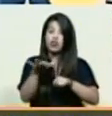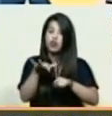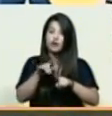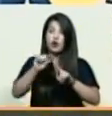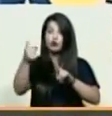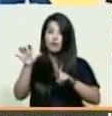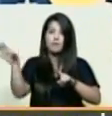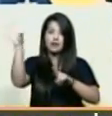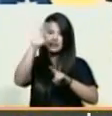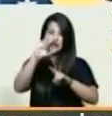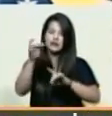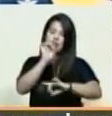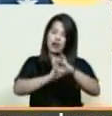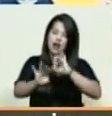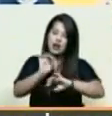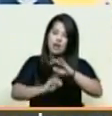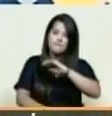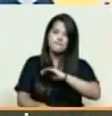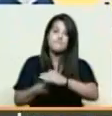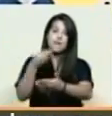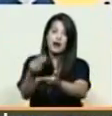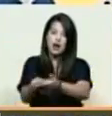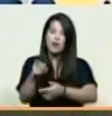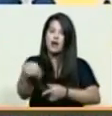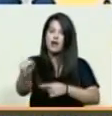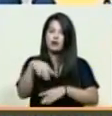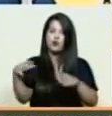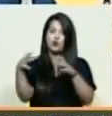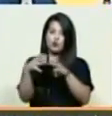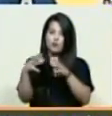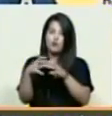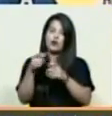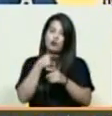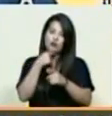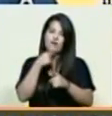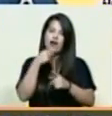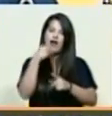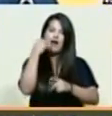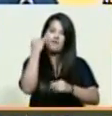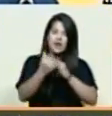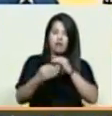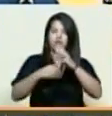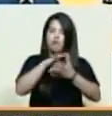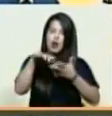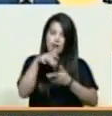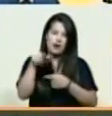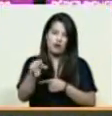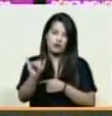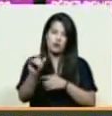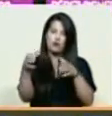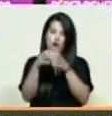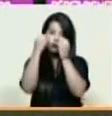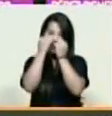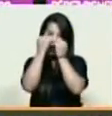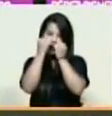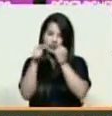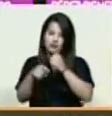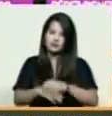para apoyar a estos grupos generadores de violencia, estos grupos terroristas.